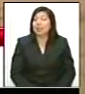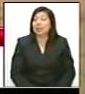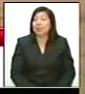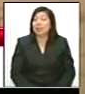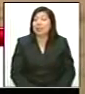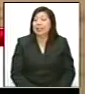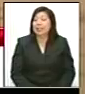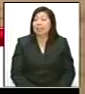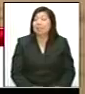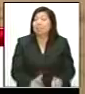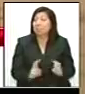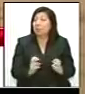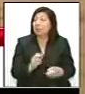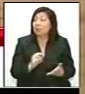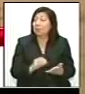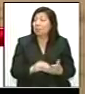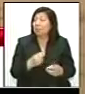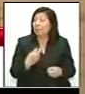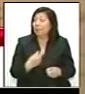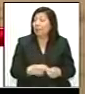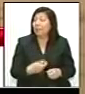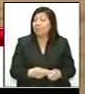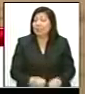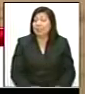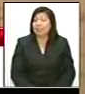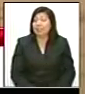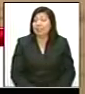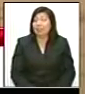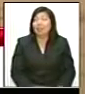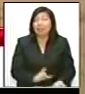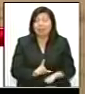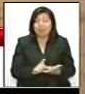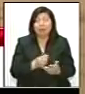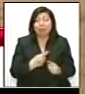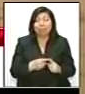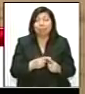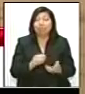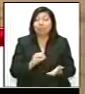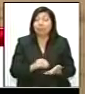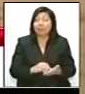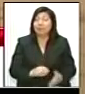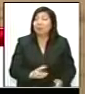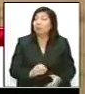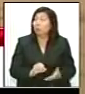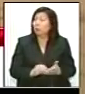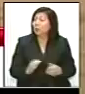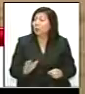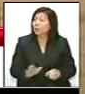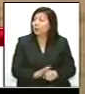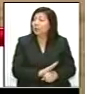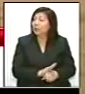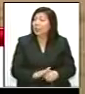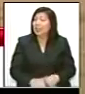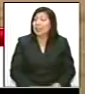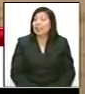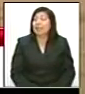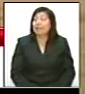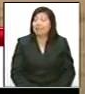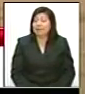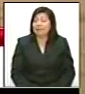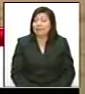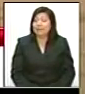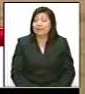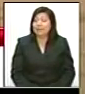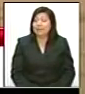los puntos críticos de la ciudad. En Lima ya se sabe, hay varios puntos críticos muy, muy complicados.